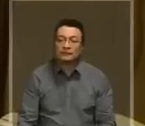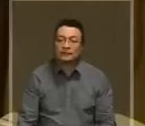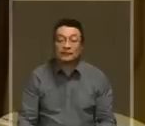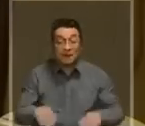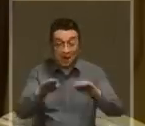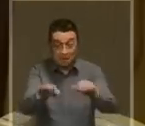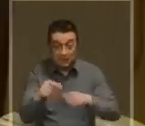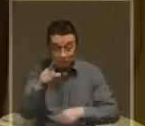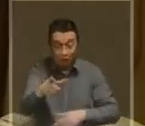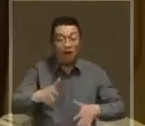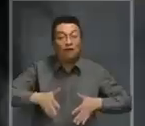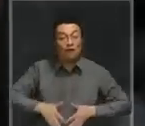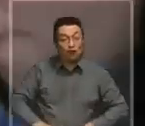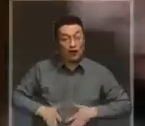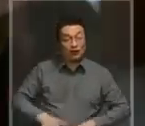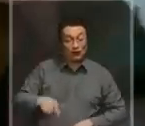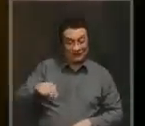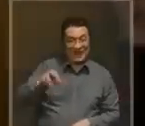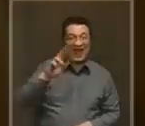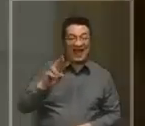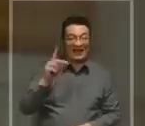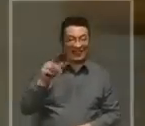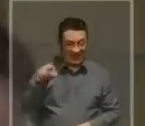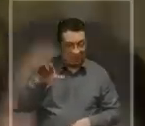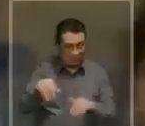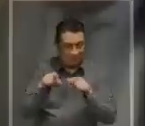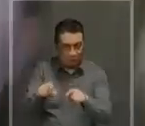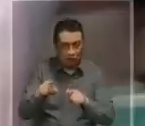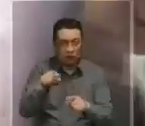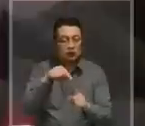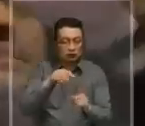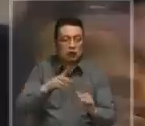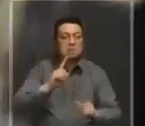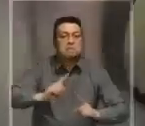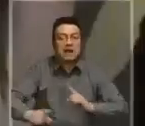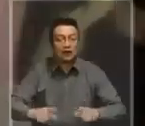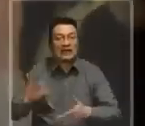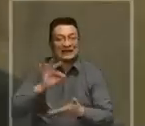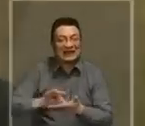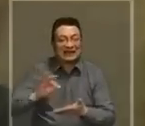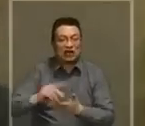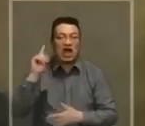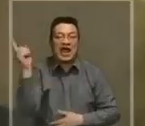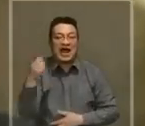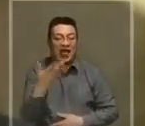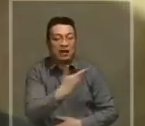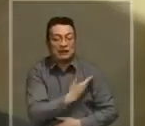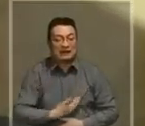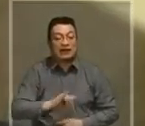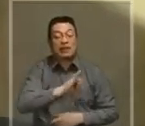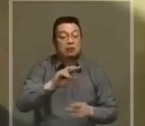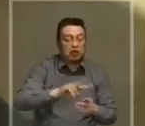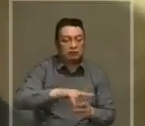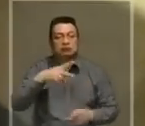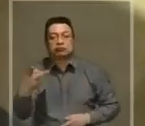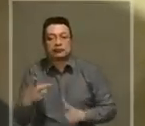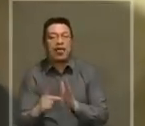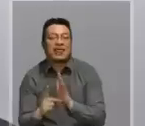Mismo que fundó el partido Ancla del Frente Amplio y estuvo en el centro del gobierno al mando de la Secretaría General de la Presidencia y luego en Desarrollo